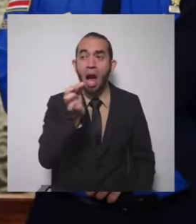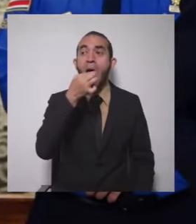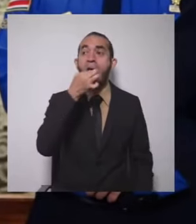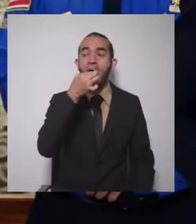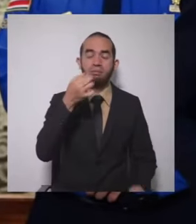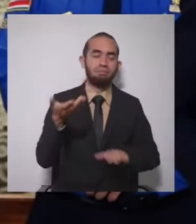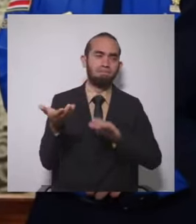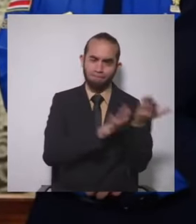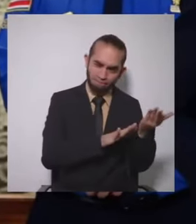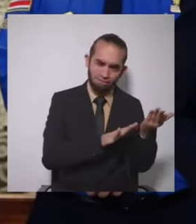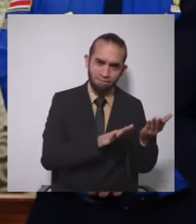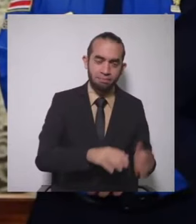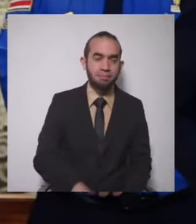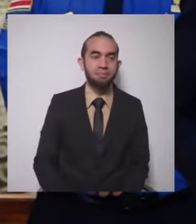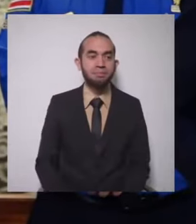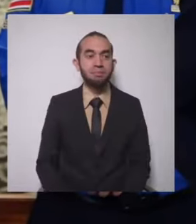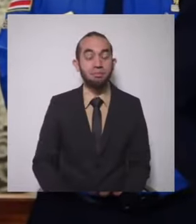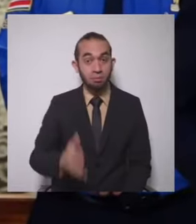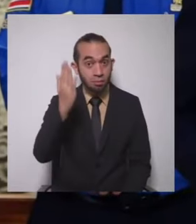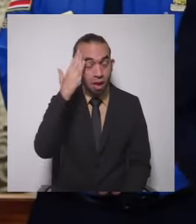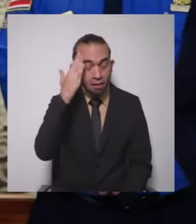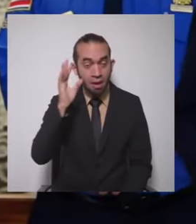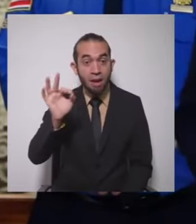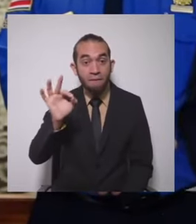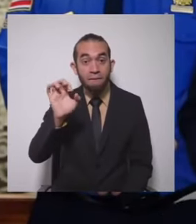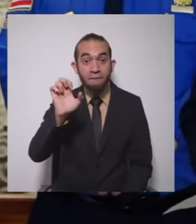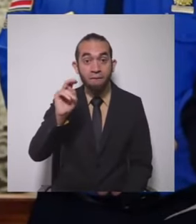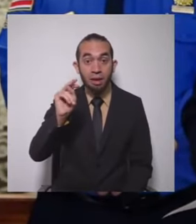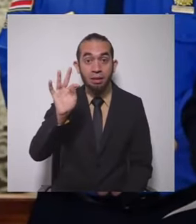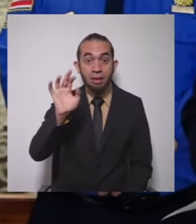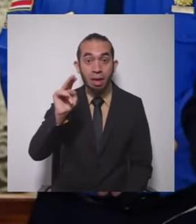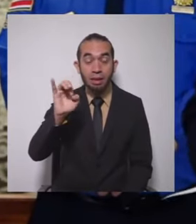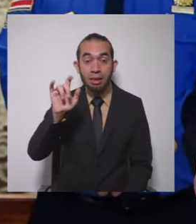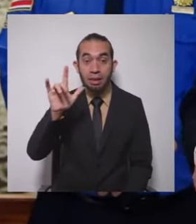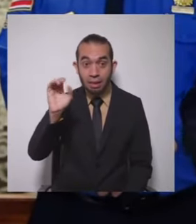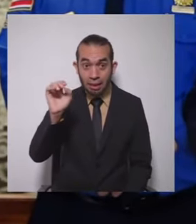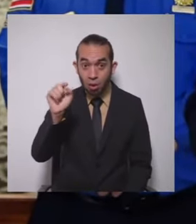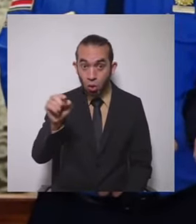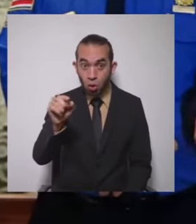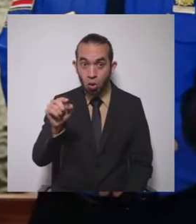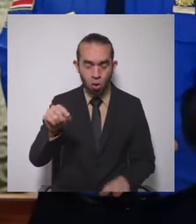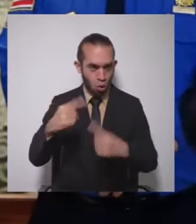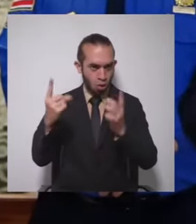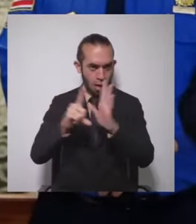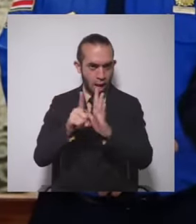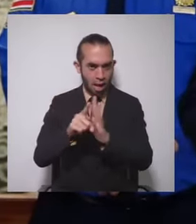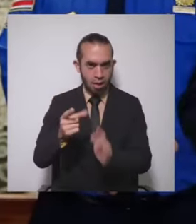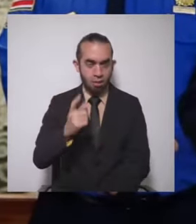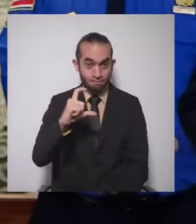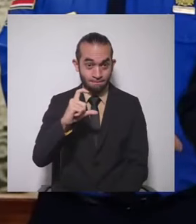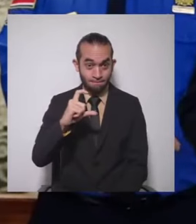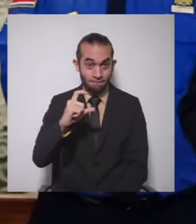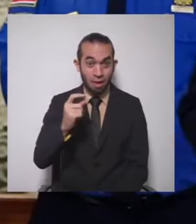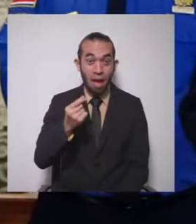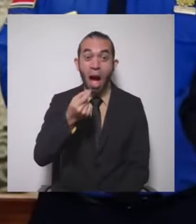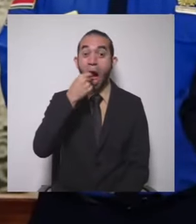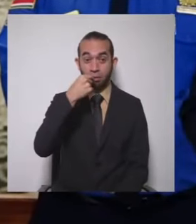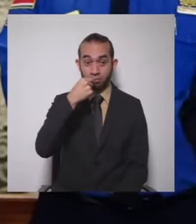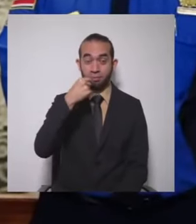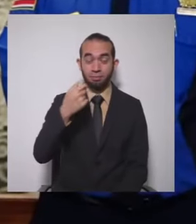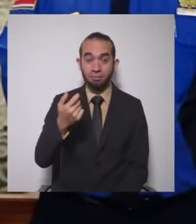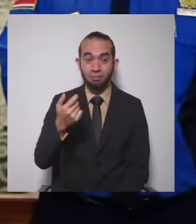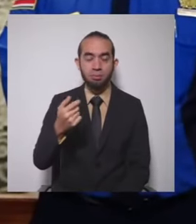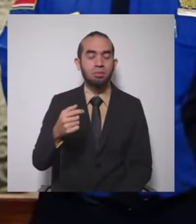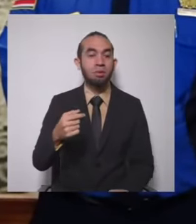El fentanilo ilegal solo probar puede matar. A partir de hoy, con este lema, tiraremos una